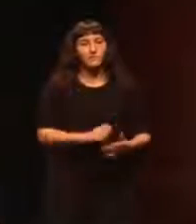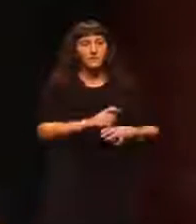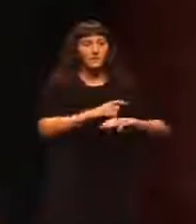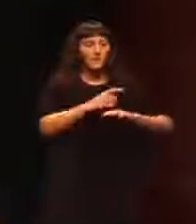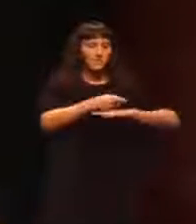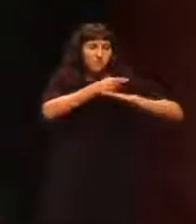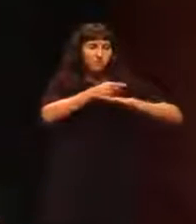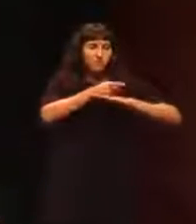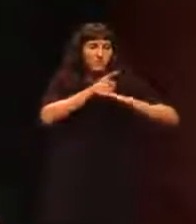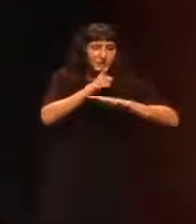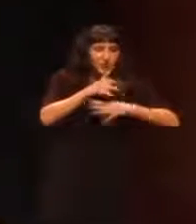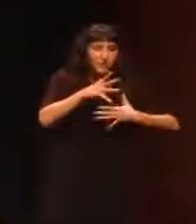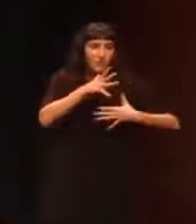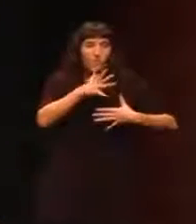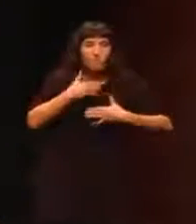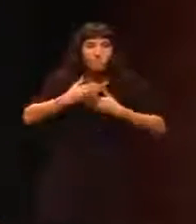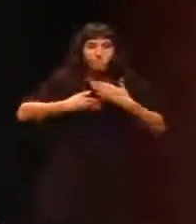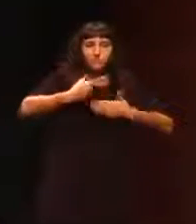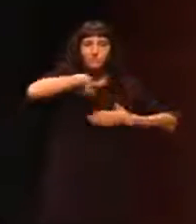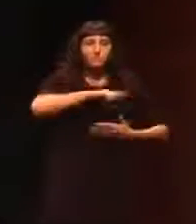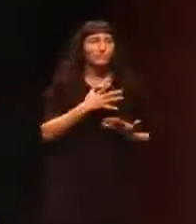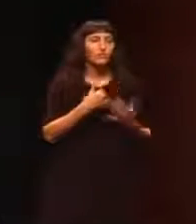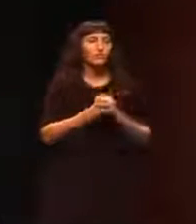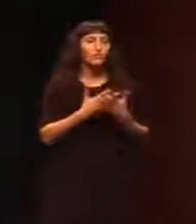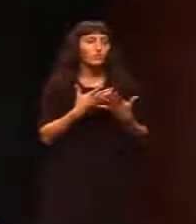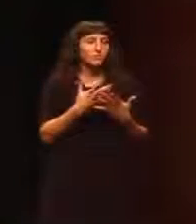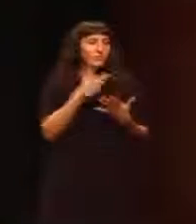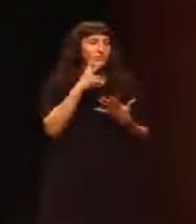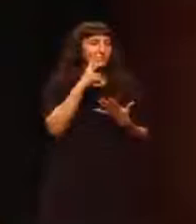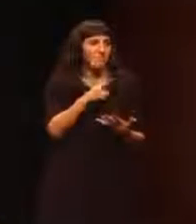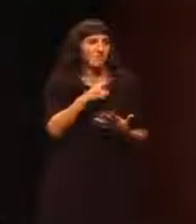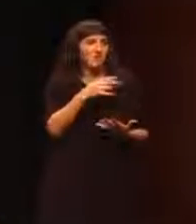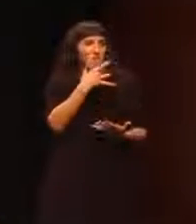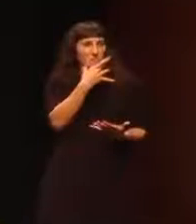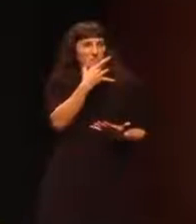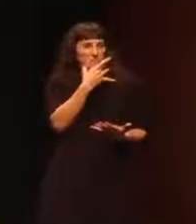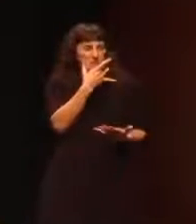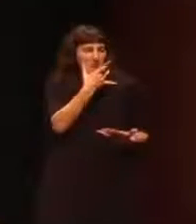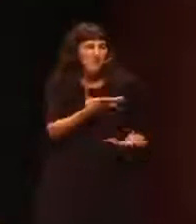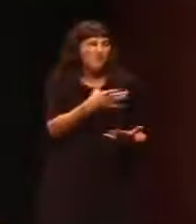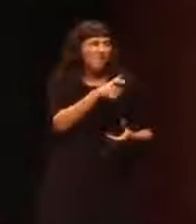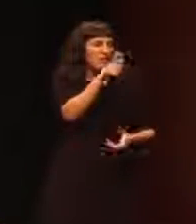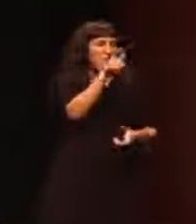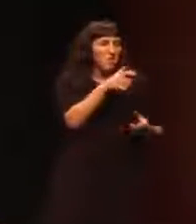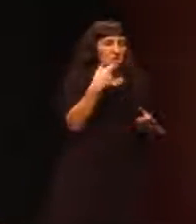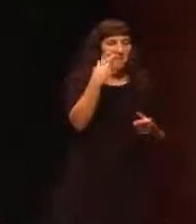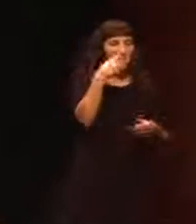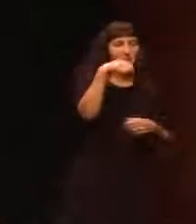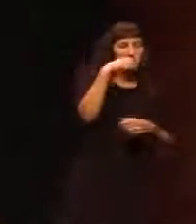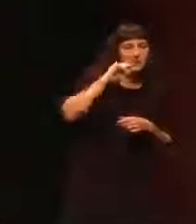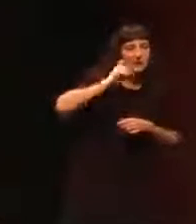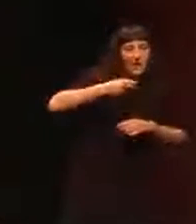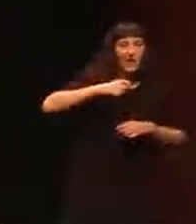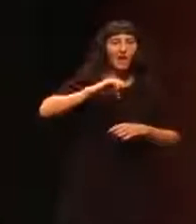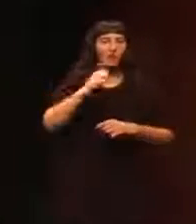se ha ido produciendo cada vez que hemos tenido que contemplar con vergüenza cómo algún expresidente o algún exministro de